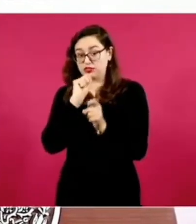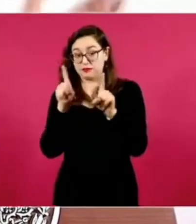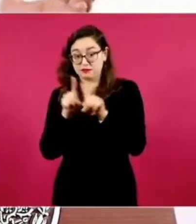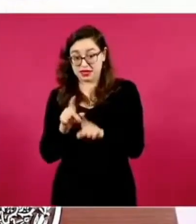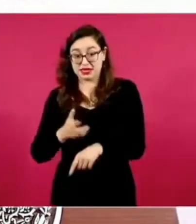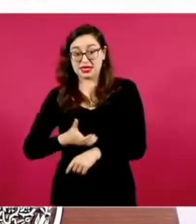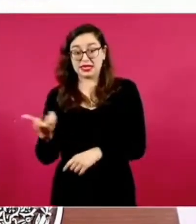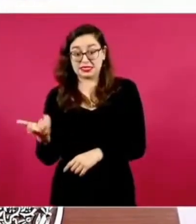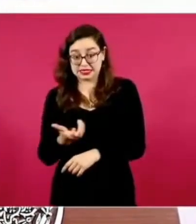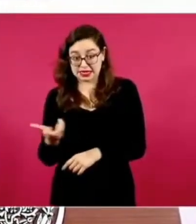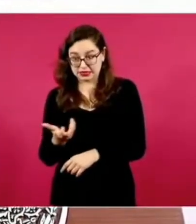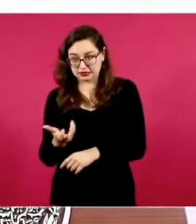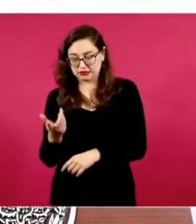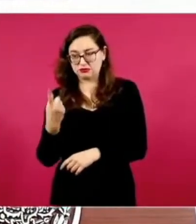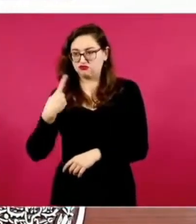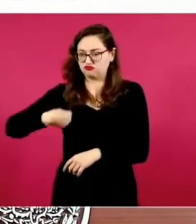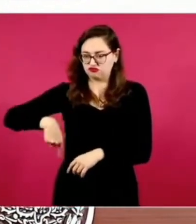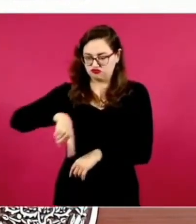Triunfamos